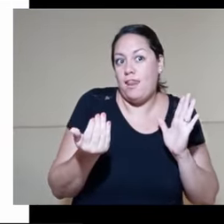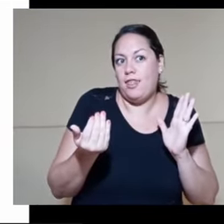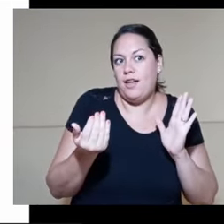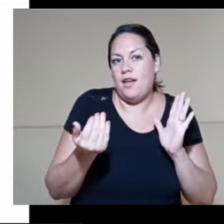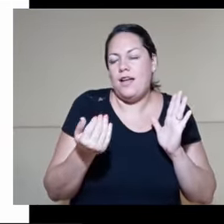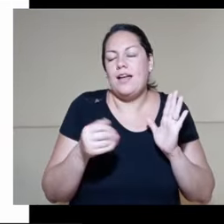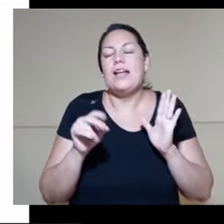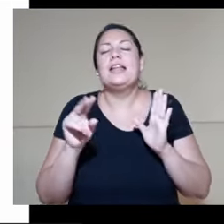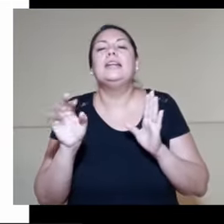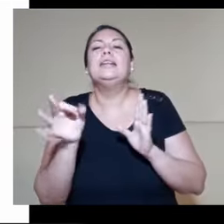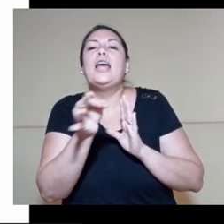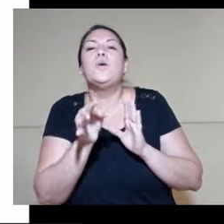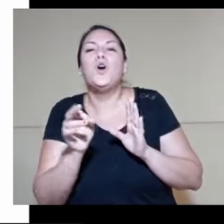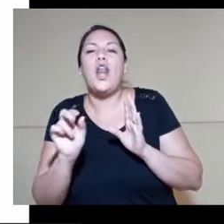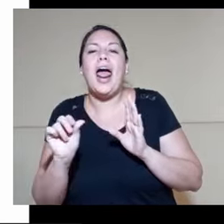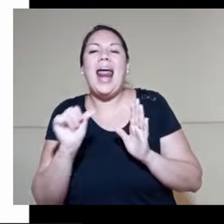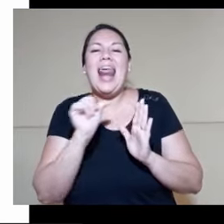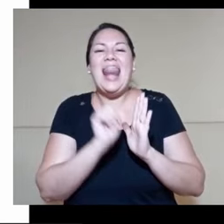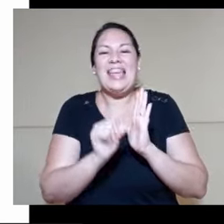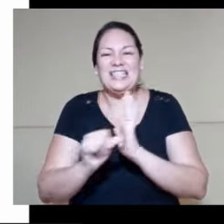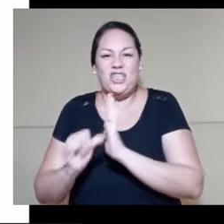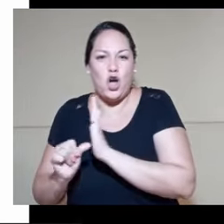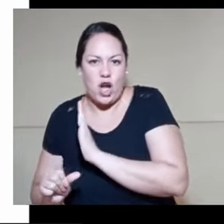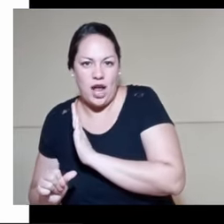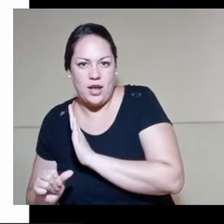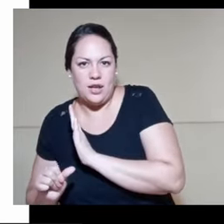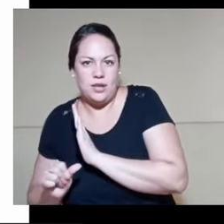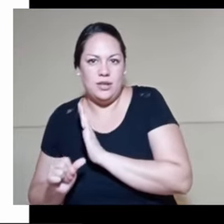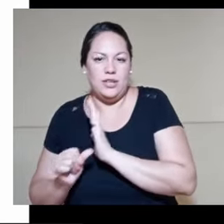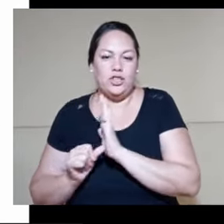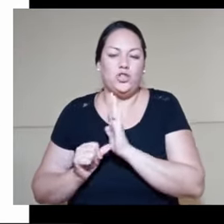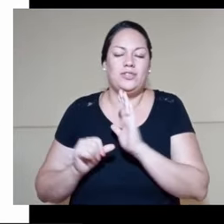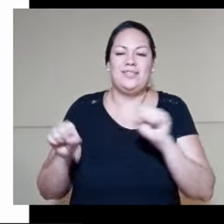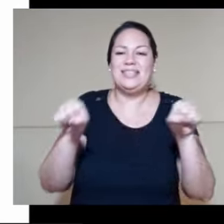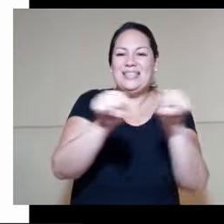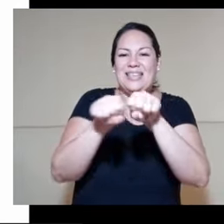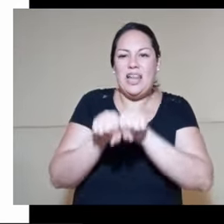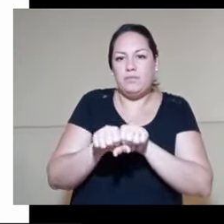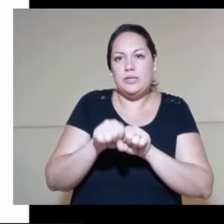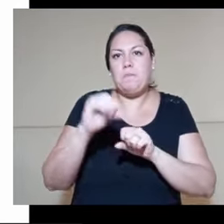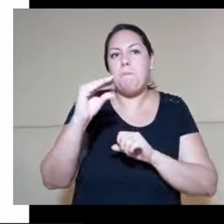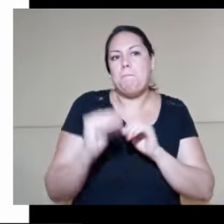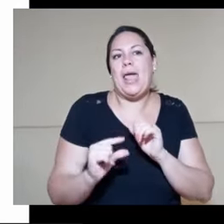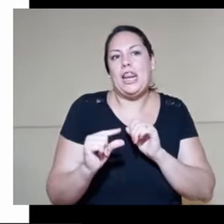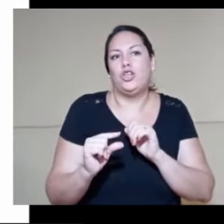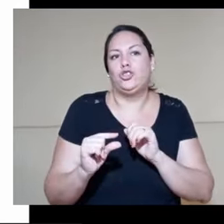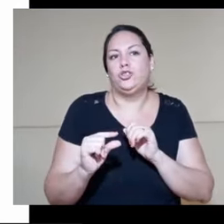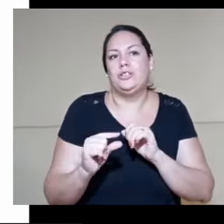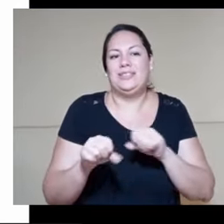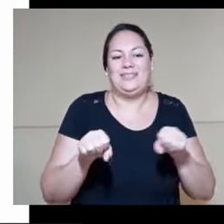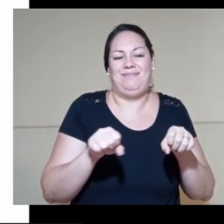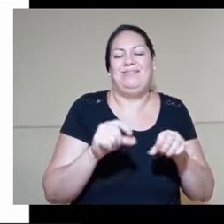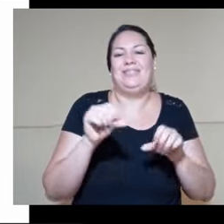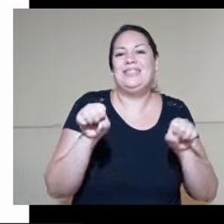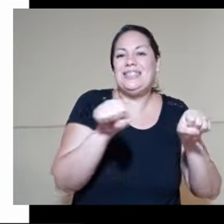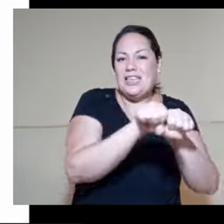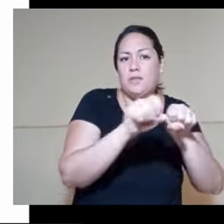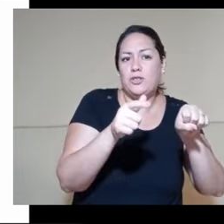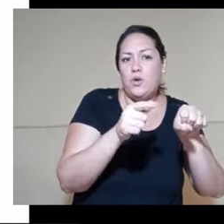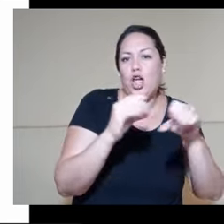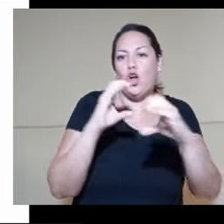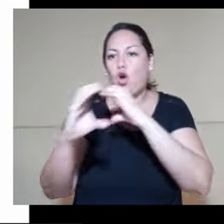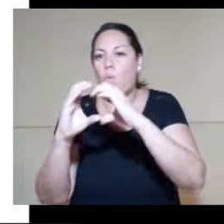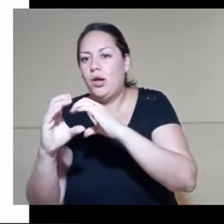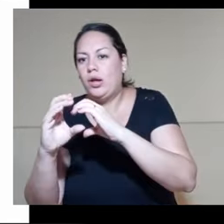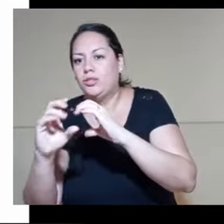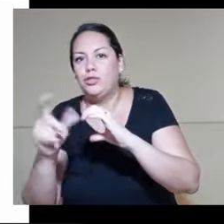hay algún evento que genere daño, lesiona neuronas, y si lesiona neuronas, lesiona la posibilidad de generar sinapsis. Y si no